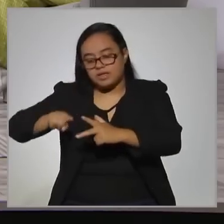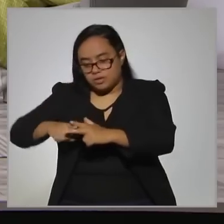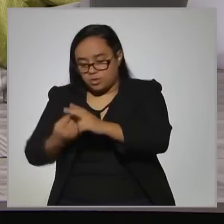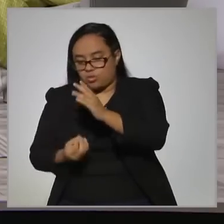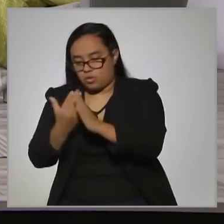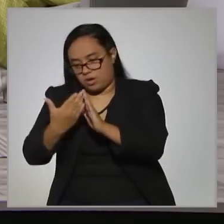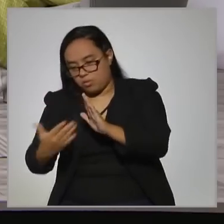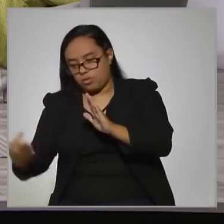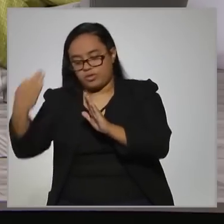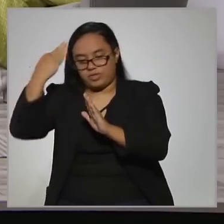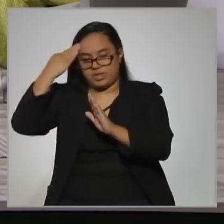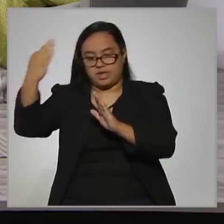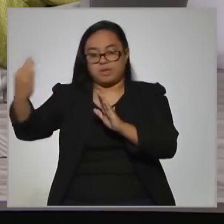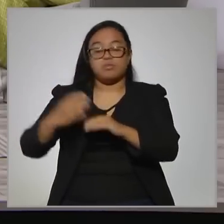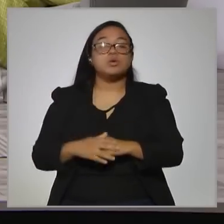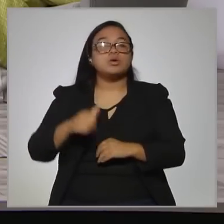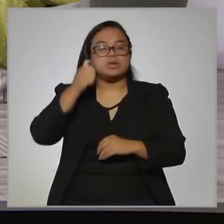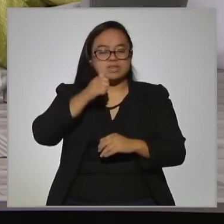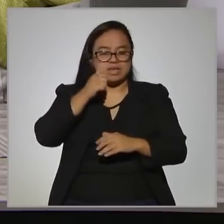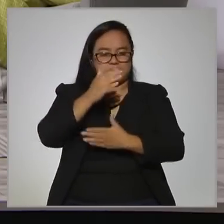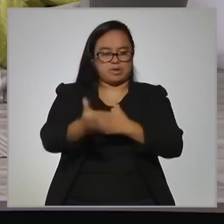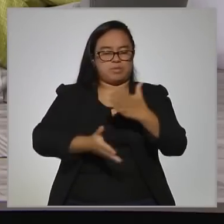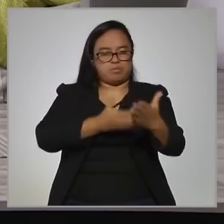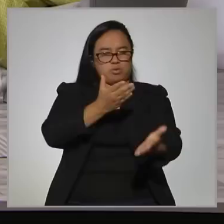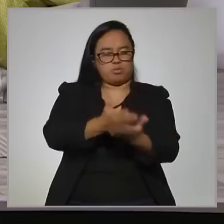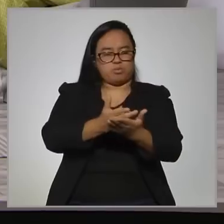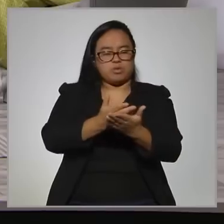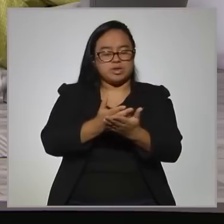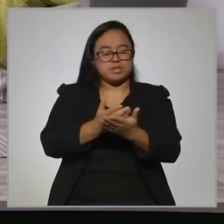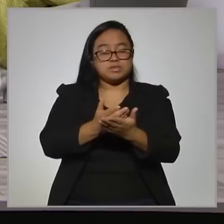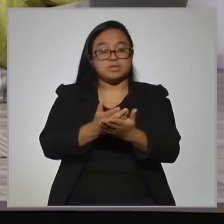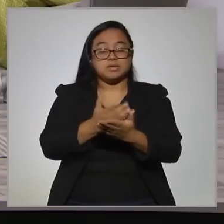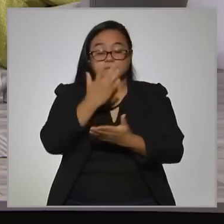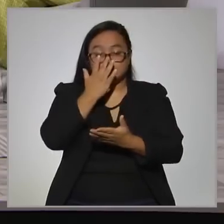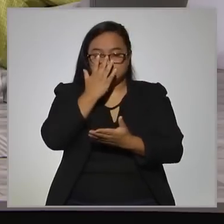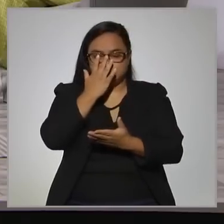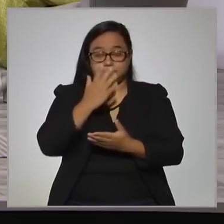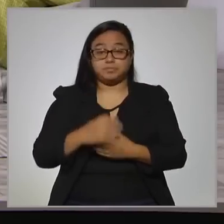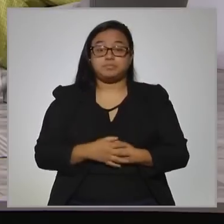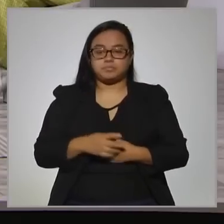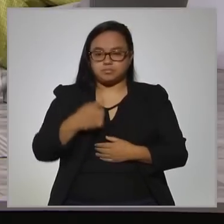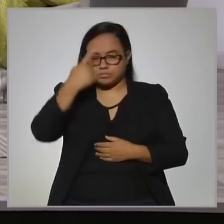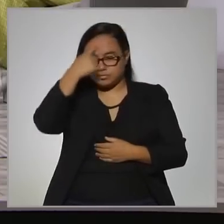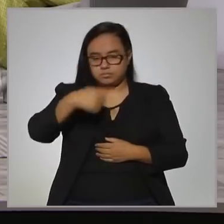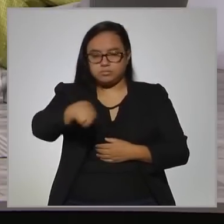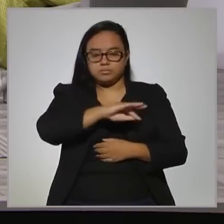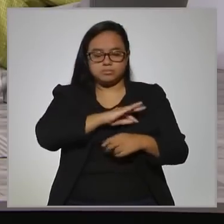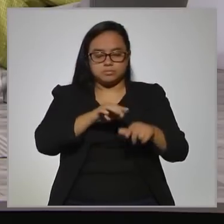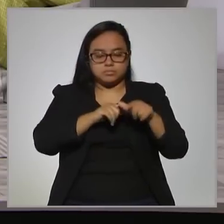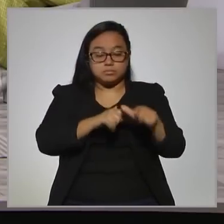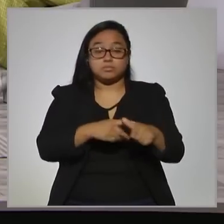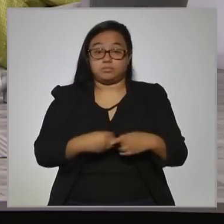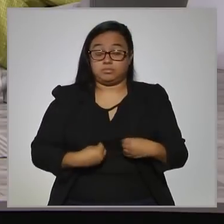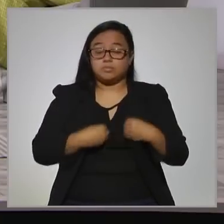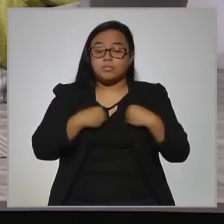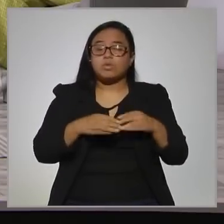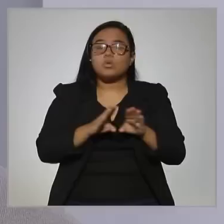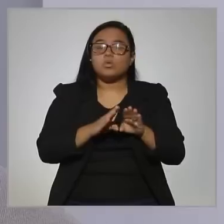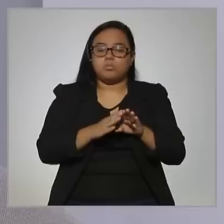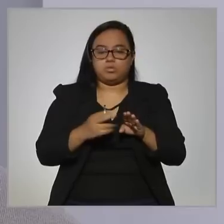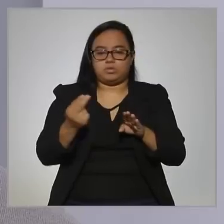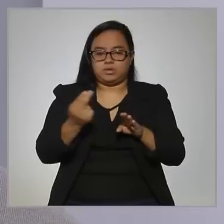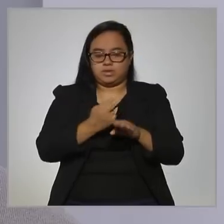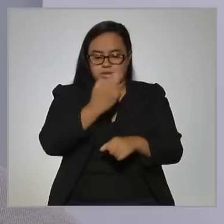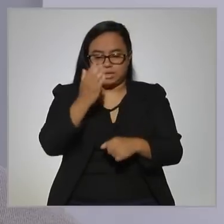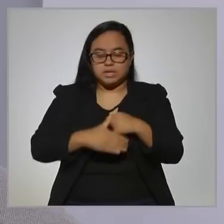hecho, la propuesta de la Gestalt plantea que para poder continuar en la vida necesitamos cerrar, con